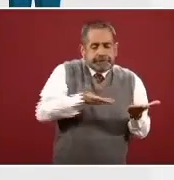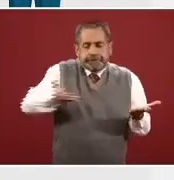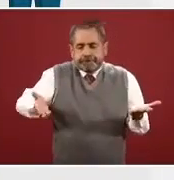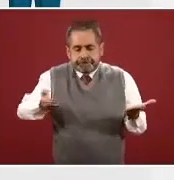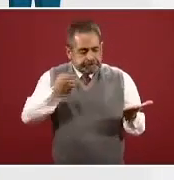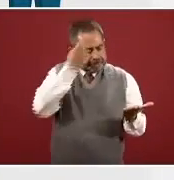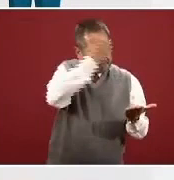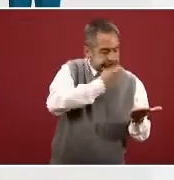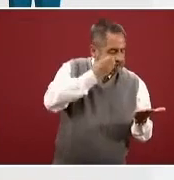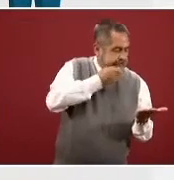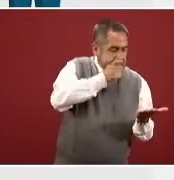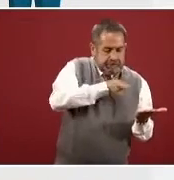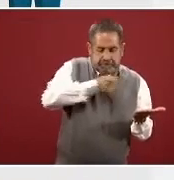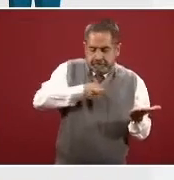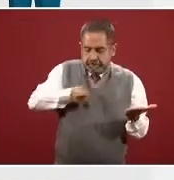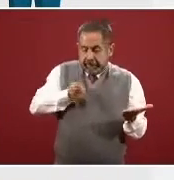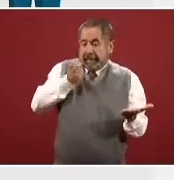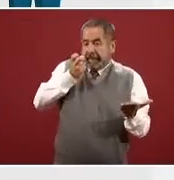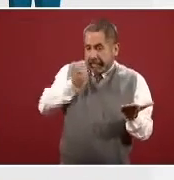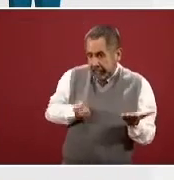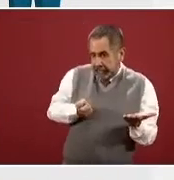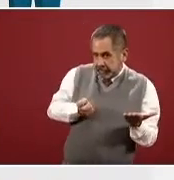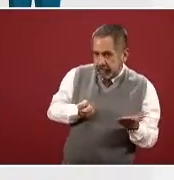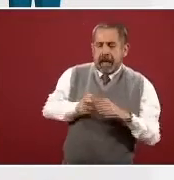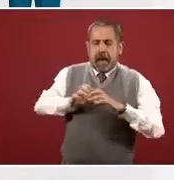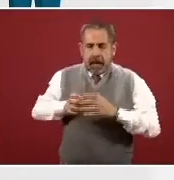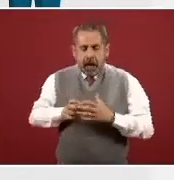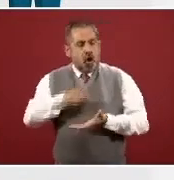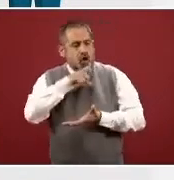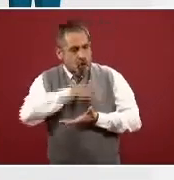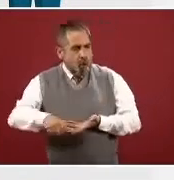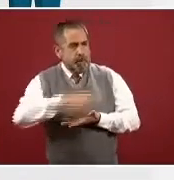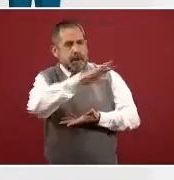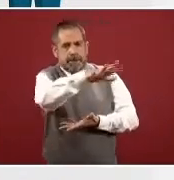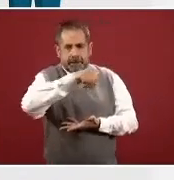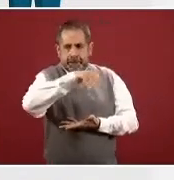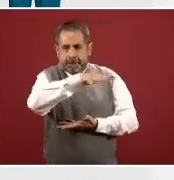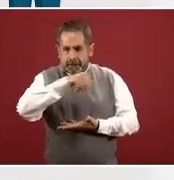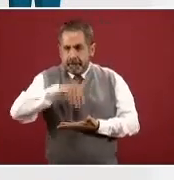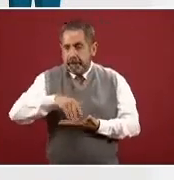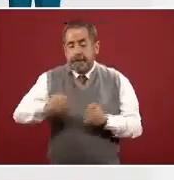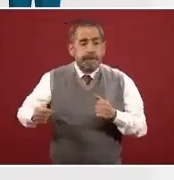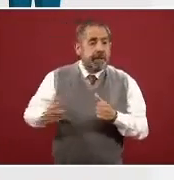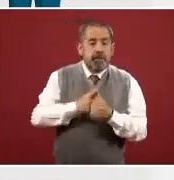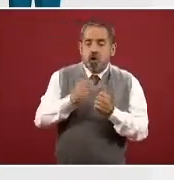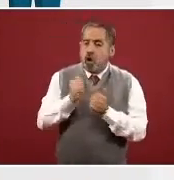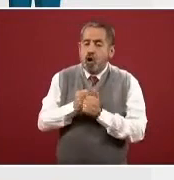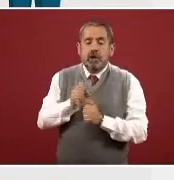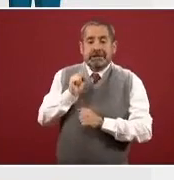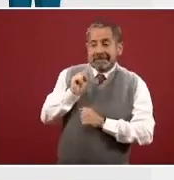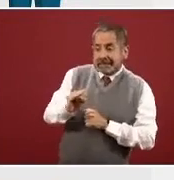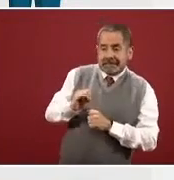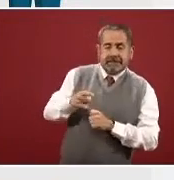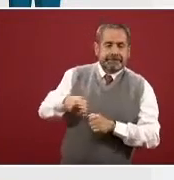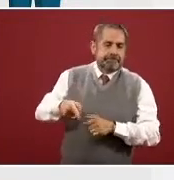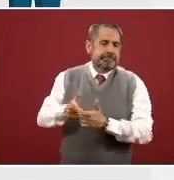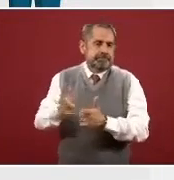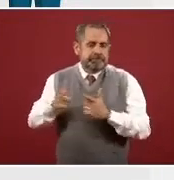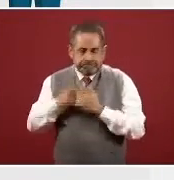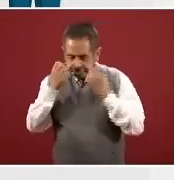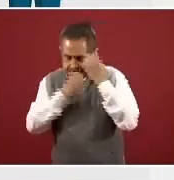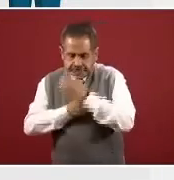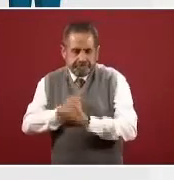y solamente entrarían a la compra aquellos insumos que están evaluados de manera positiva por este grupo técnico.